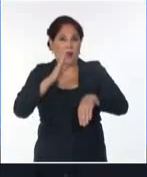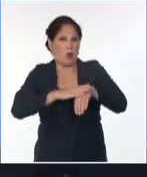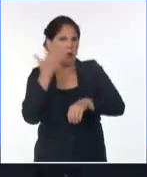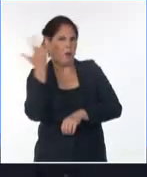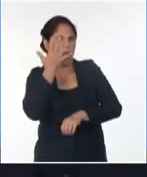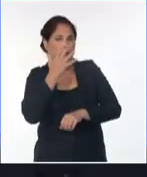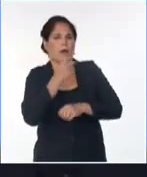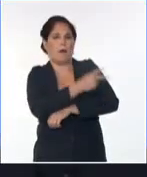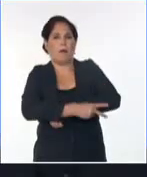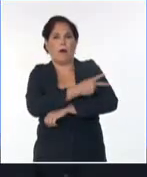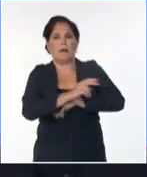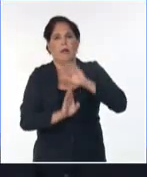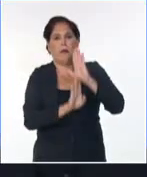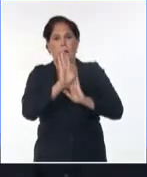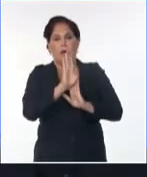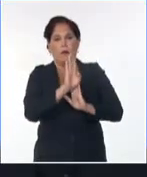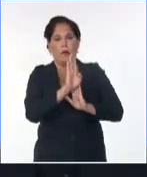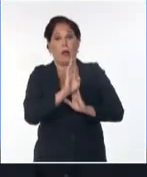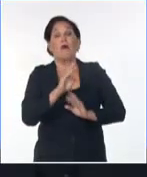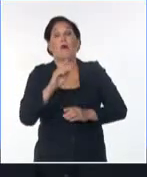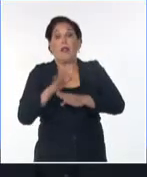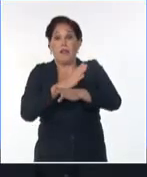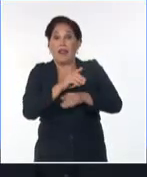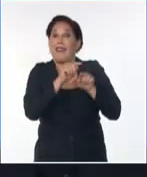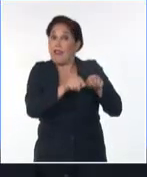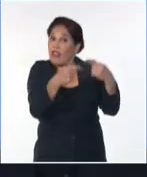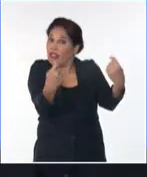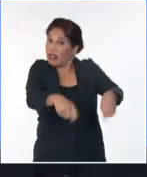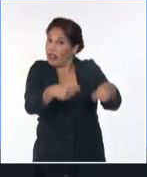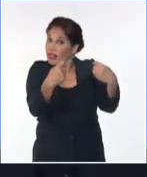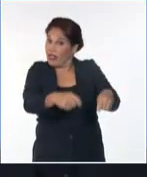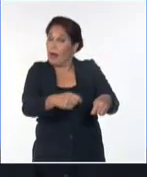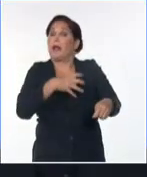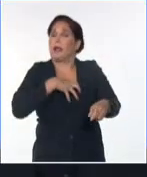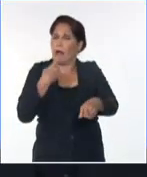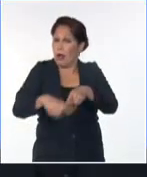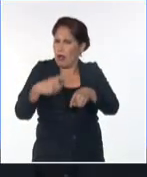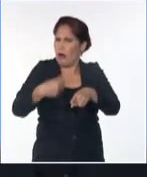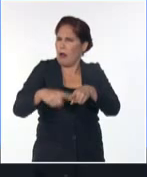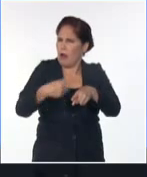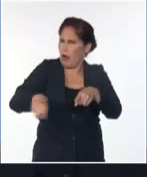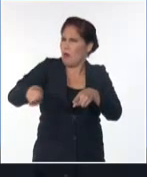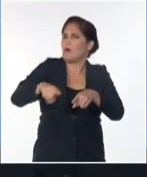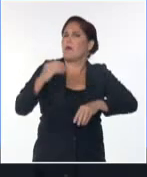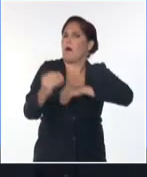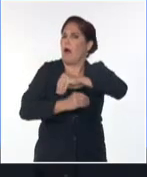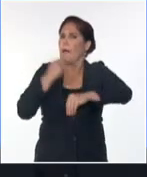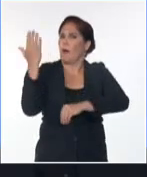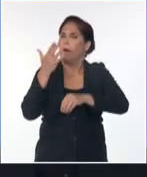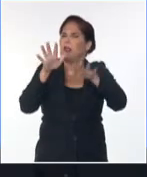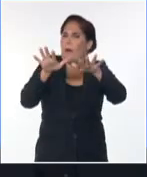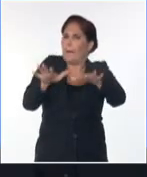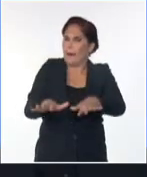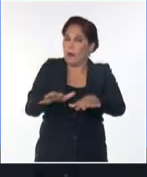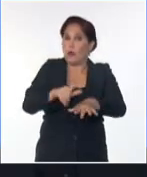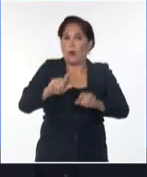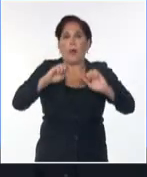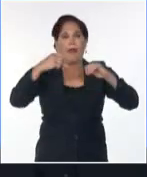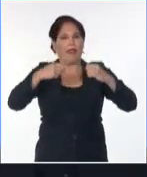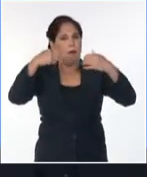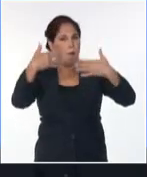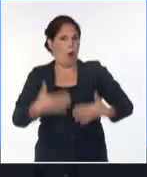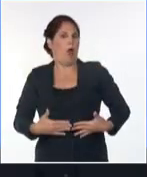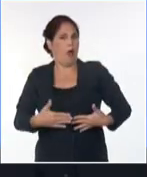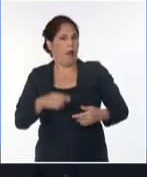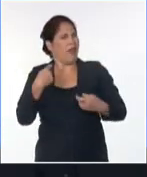Ellos pueden y deben. En primer lugar, poseen los recursos financieros, pero también tienen el deber moral, porque